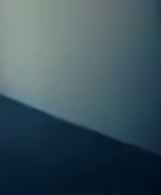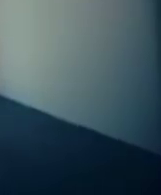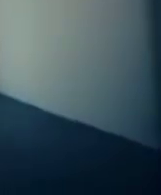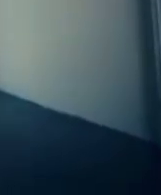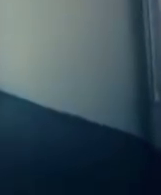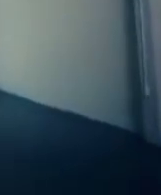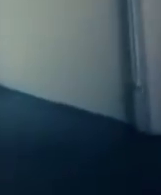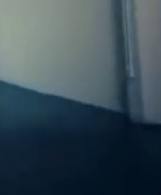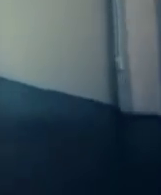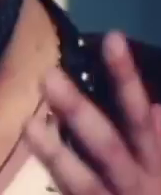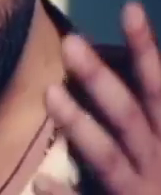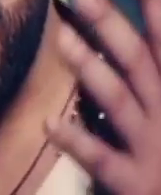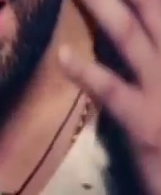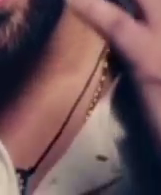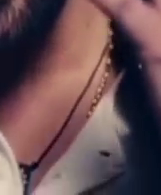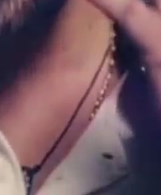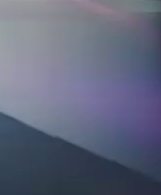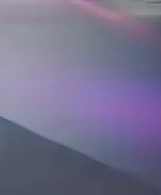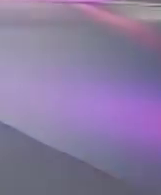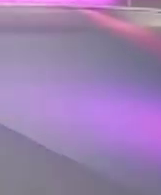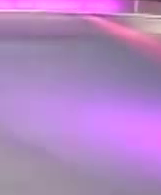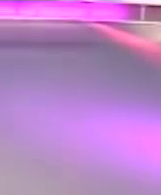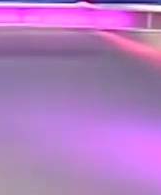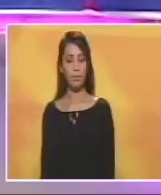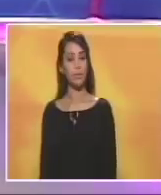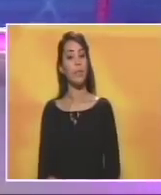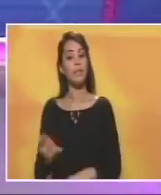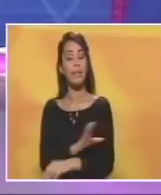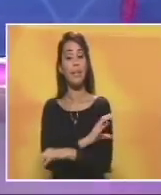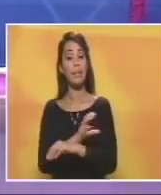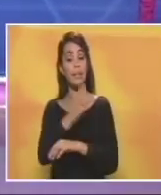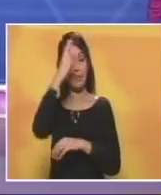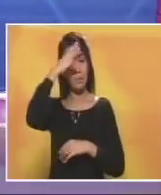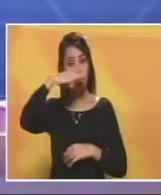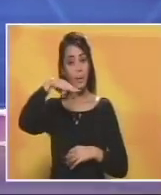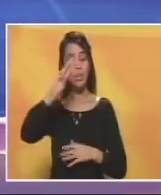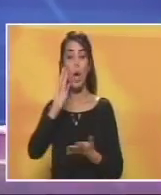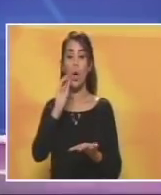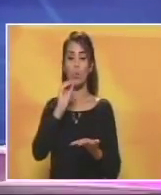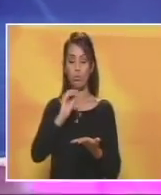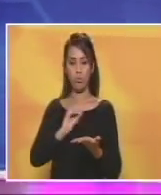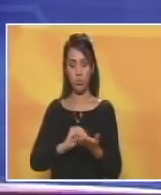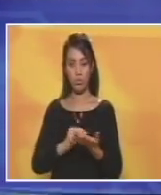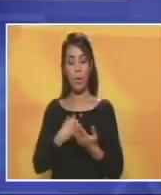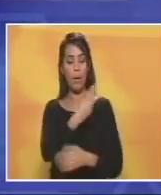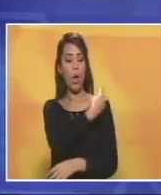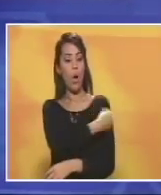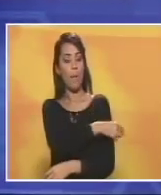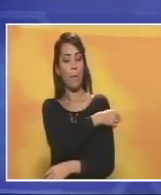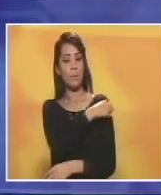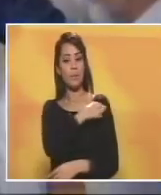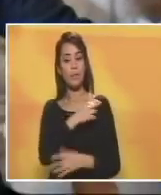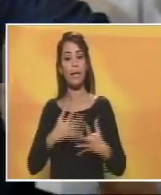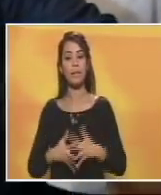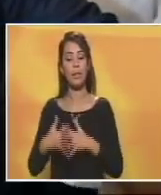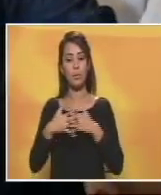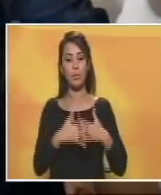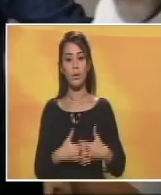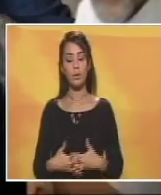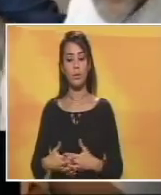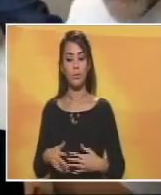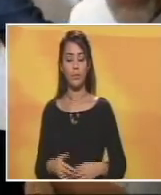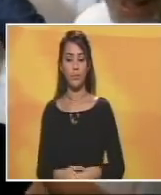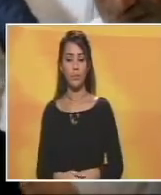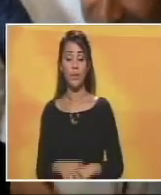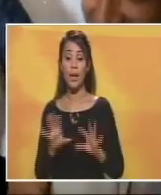báilame, con un besito. Y el cantante mexicano José José fue trasladado de emergencia a un hospital en Estados Unidos.